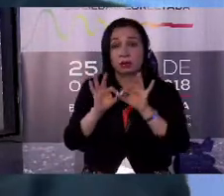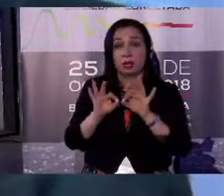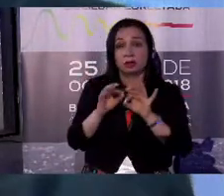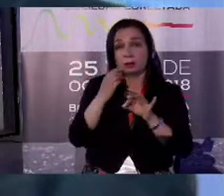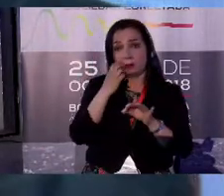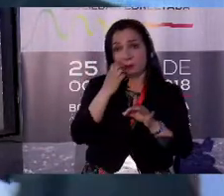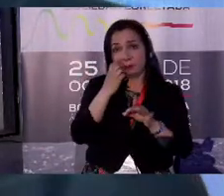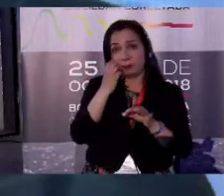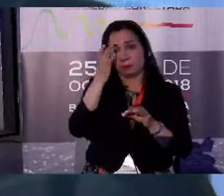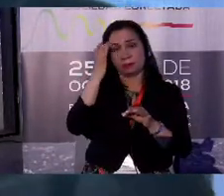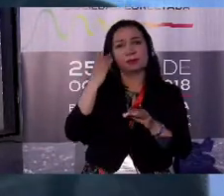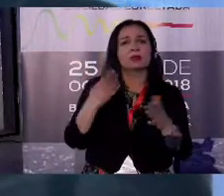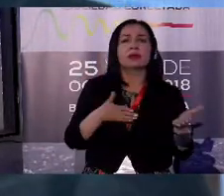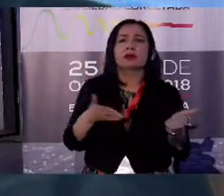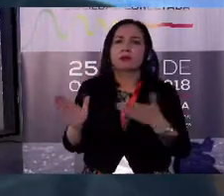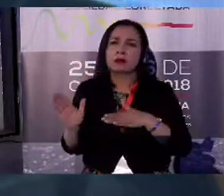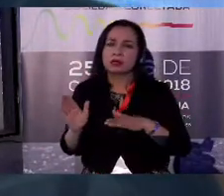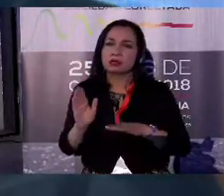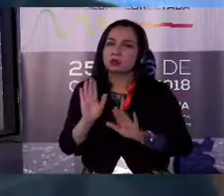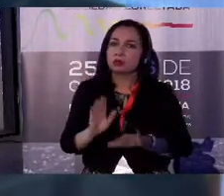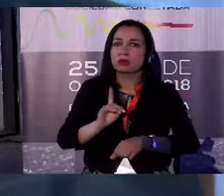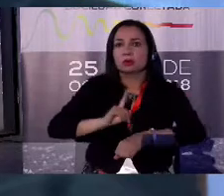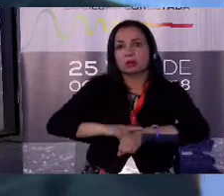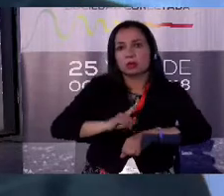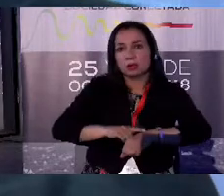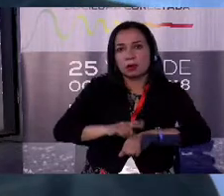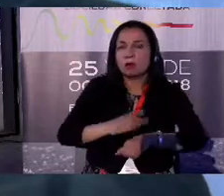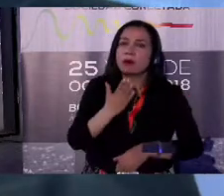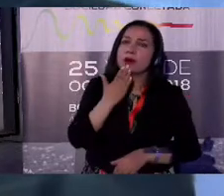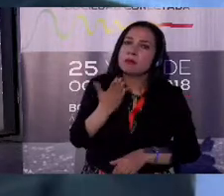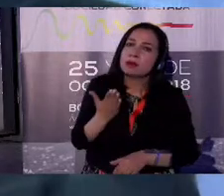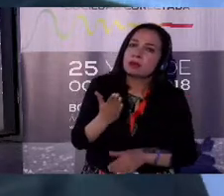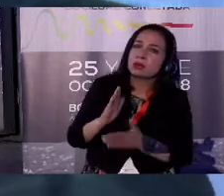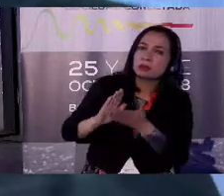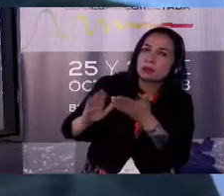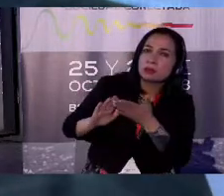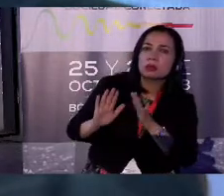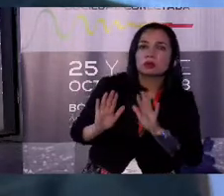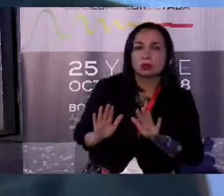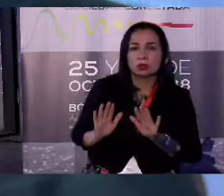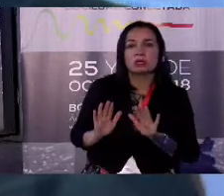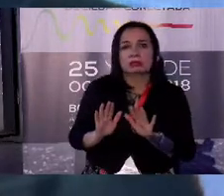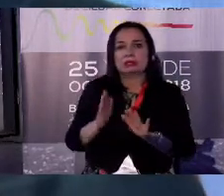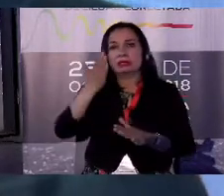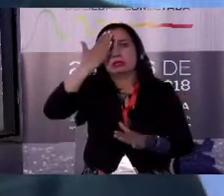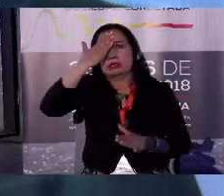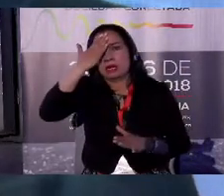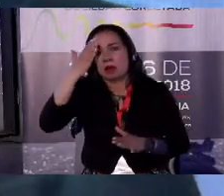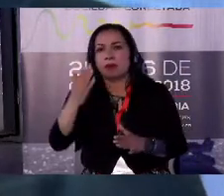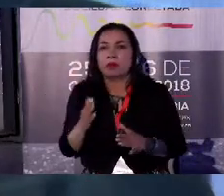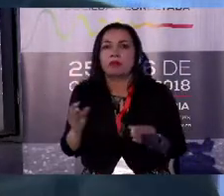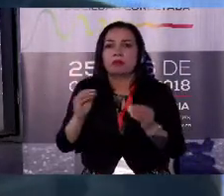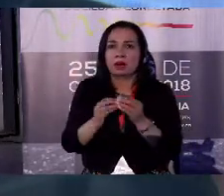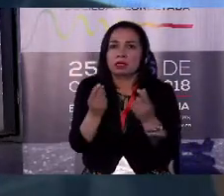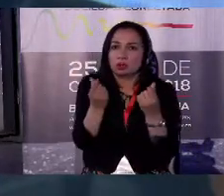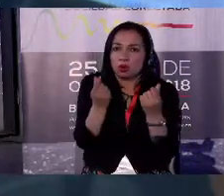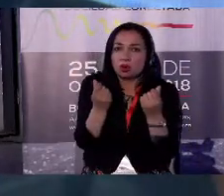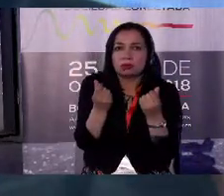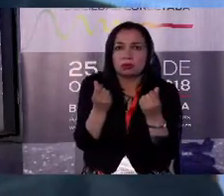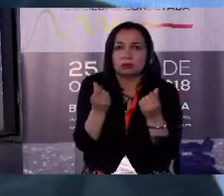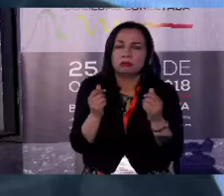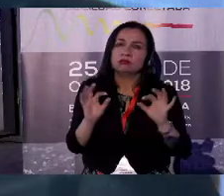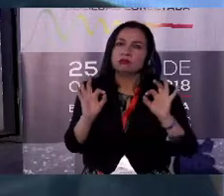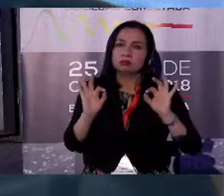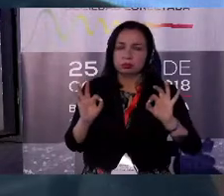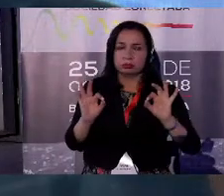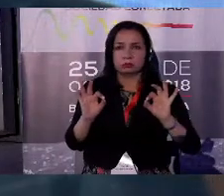no solamente el tiempo para conseguir un permiso se conoce, pero también el costo sea razonable. Muchas veces